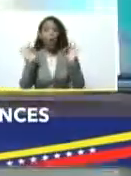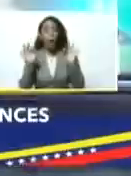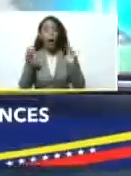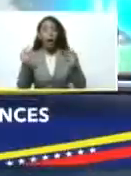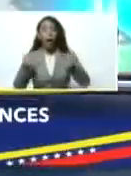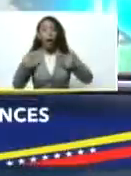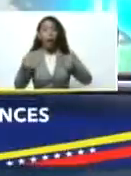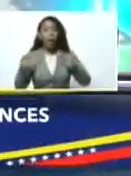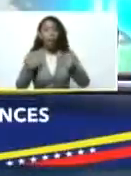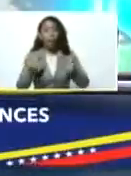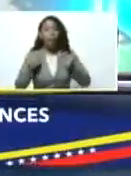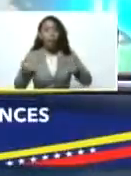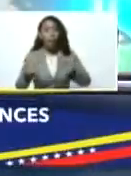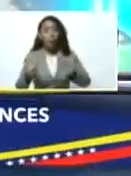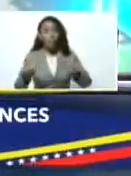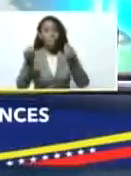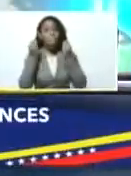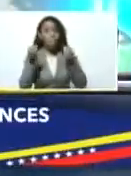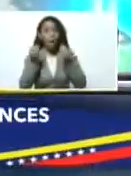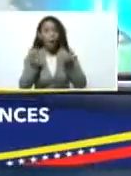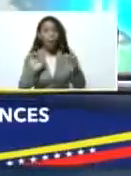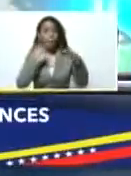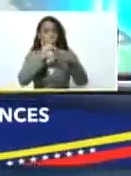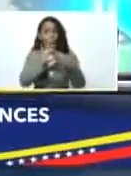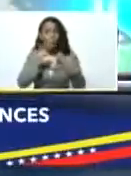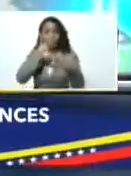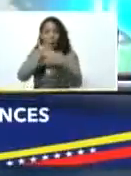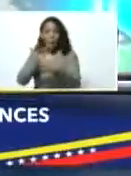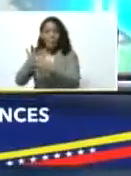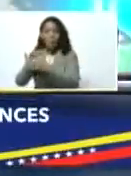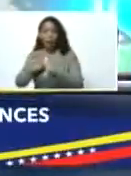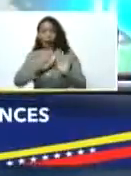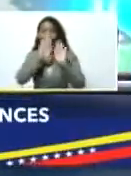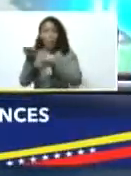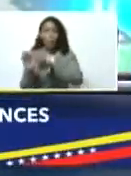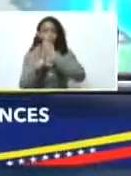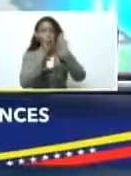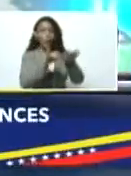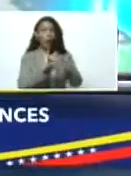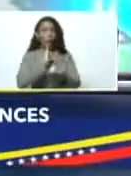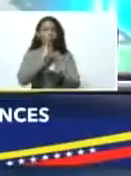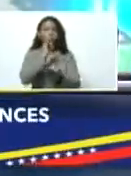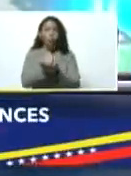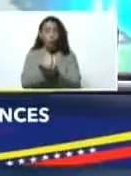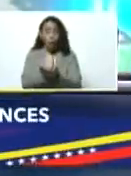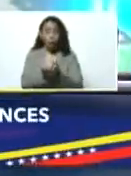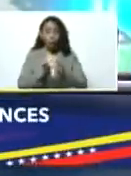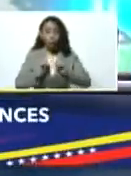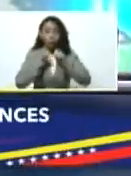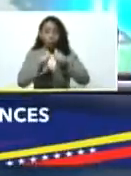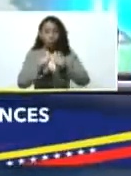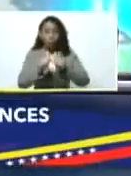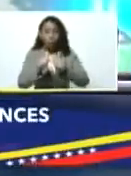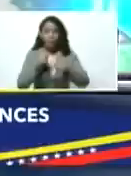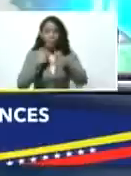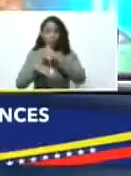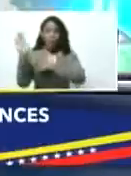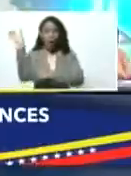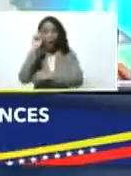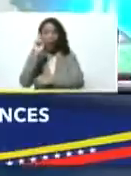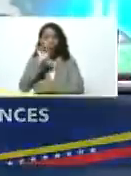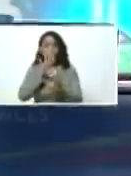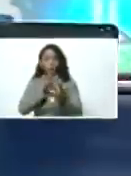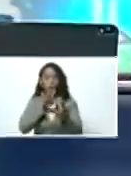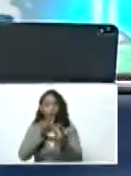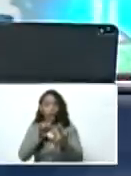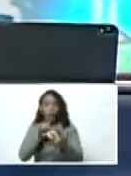activos para articular y apoyar las iniciativas de emprendedores. Vámonos para Caracas en un pase,